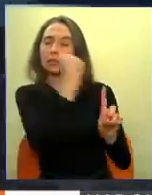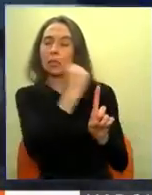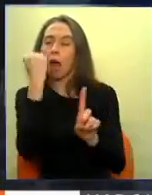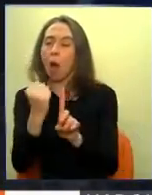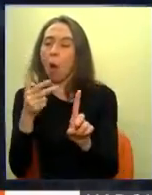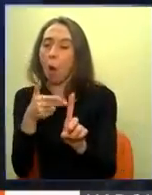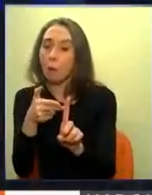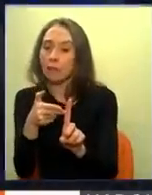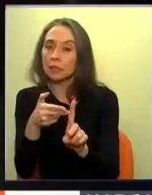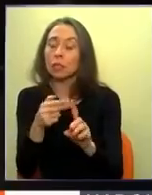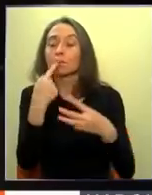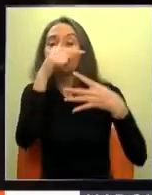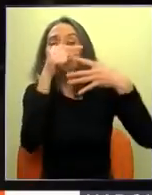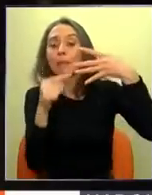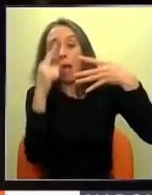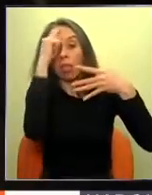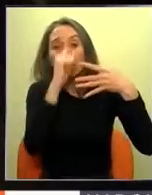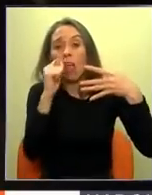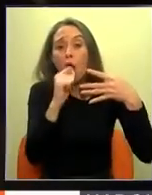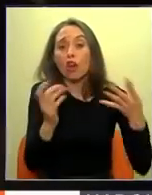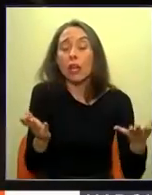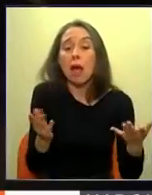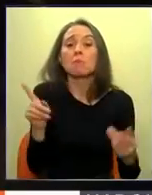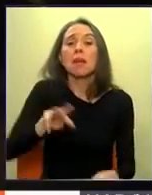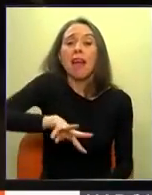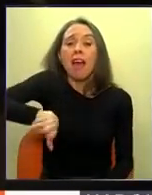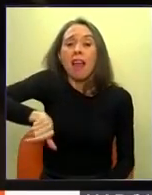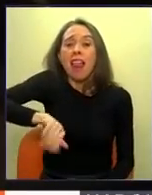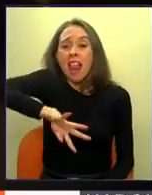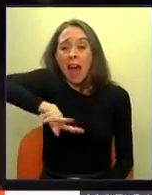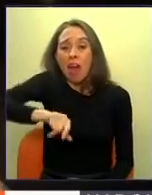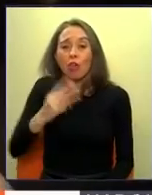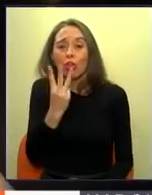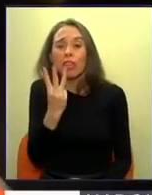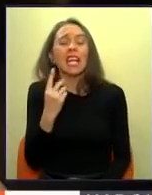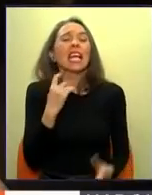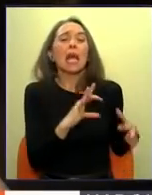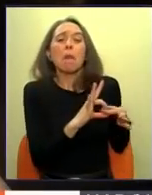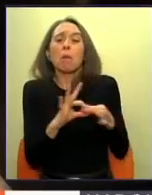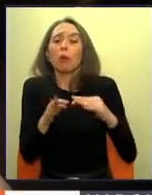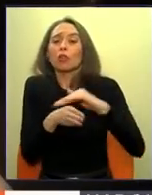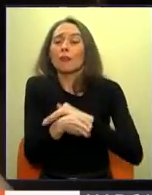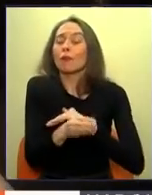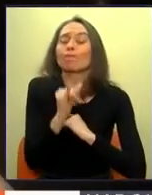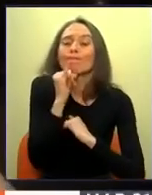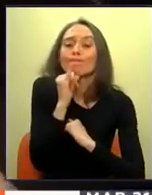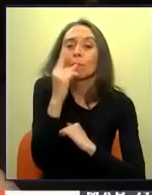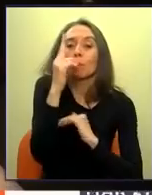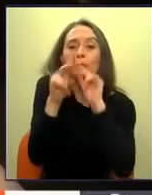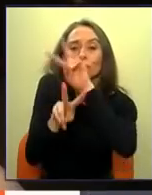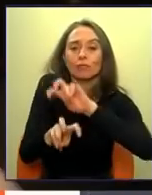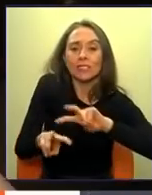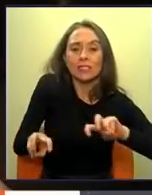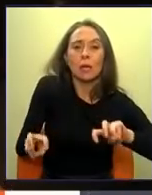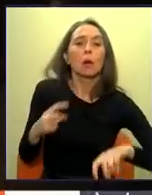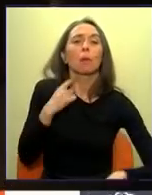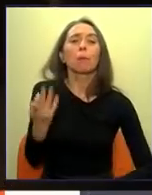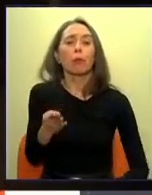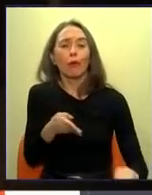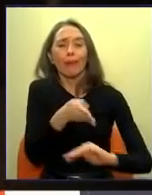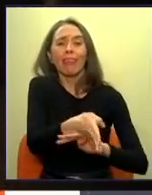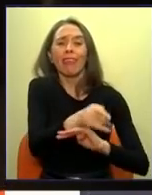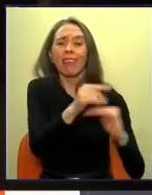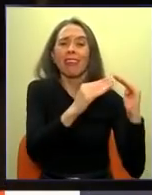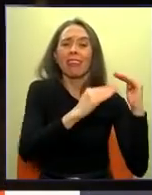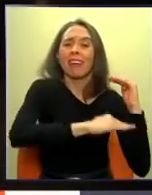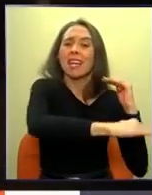descarta nada. La motivación todavía no está clara, es parte de la investigación saber el por qué llegan a este lugar y cuál